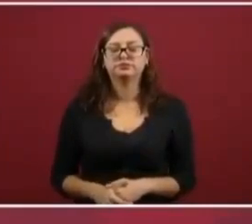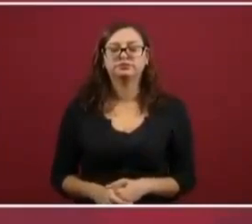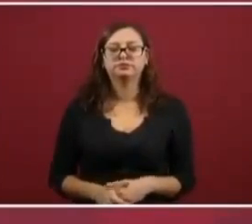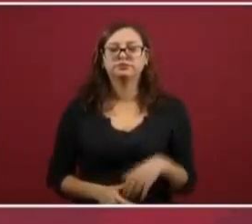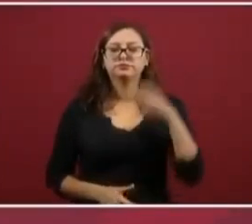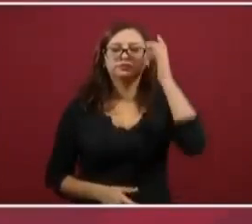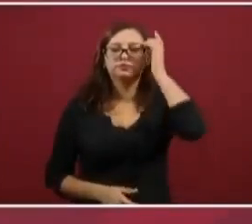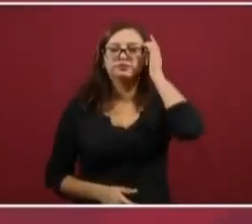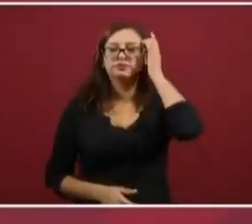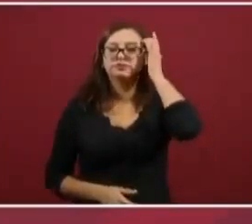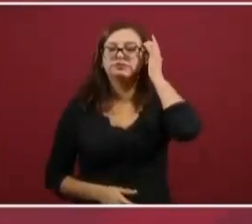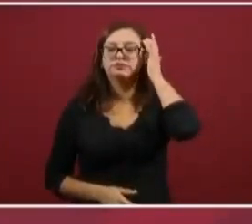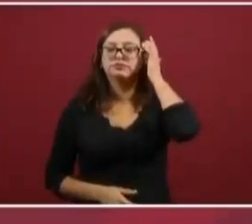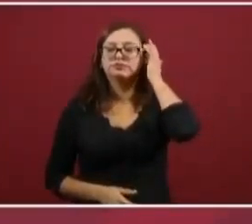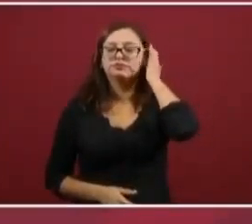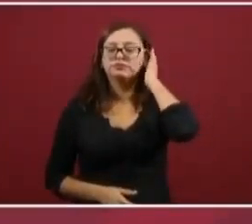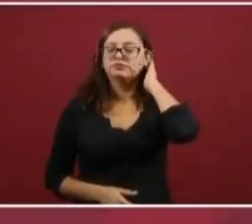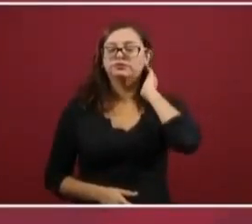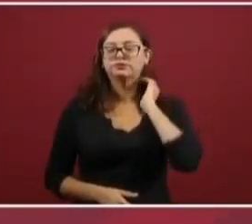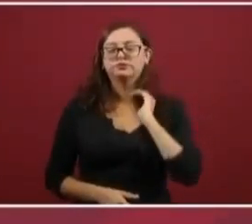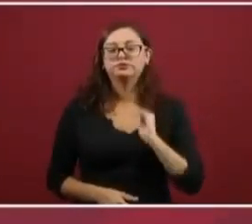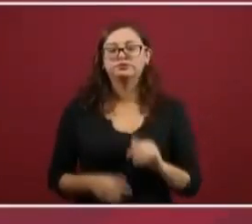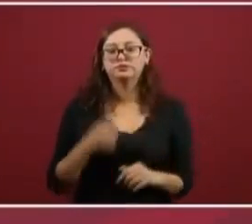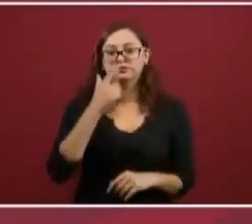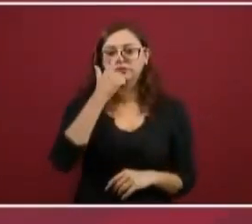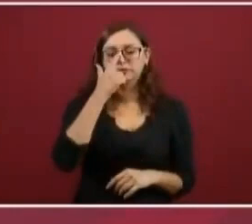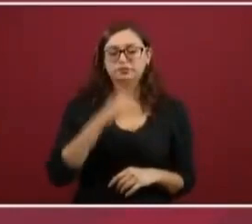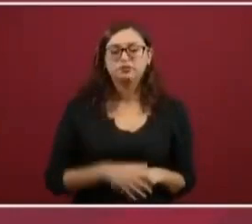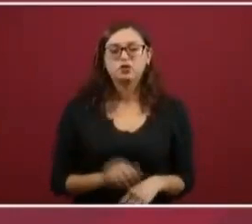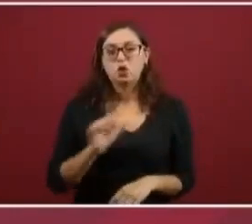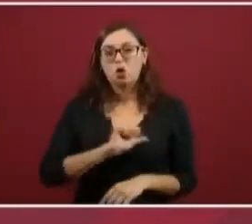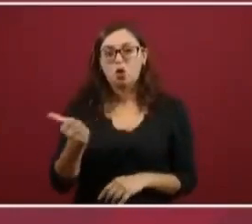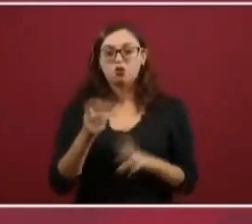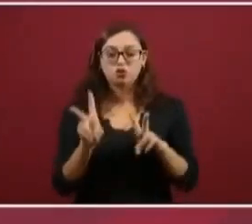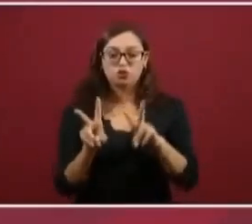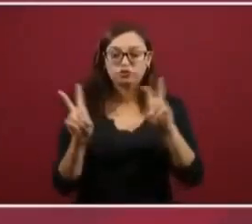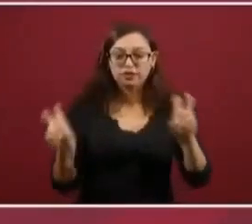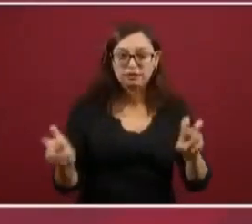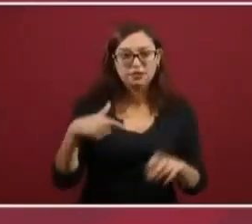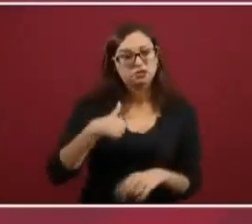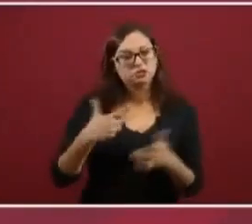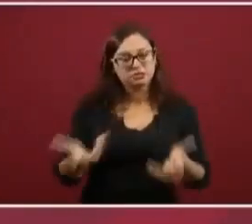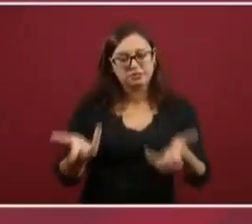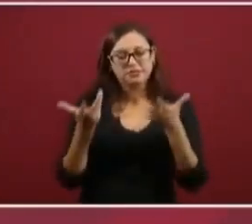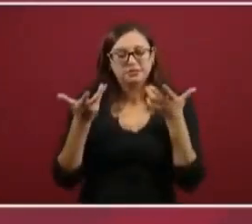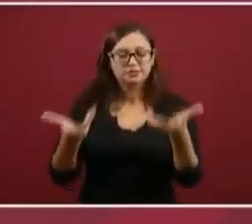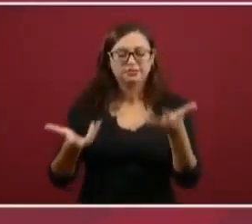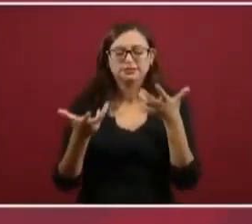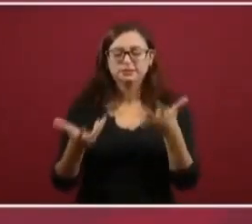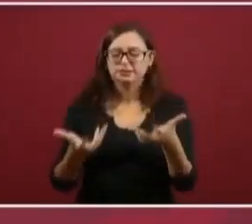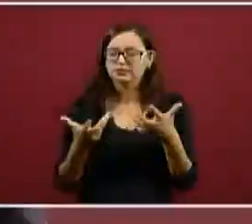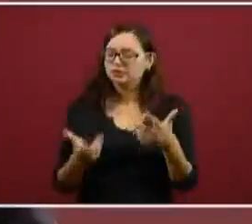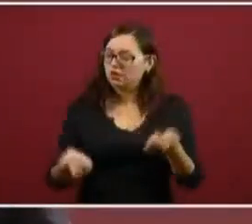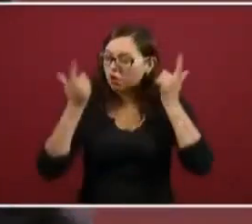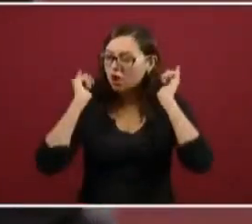eh deseo con toda mi alma que se acaben los fraudes